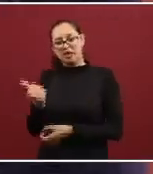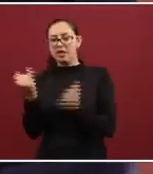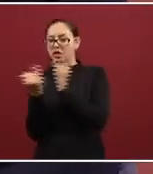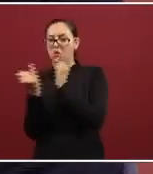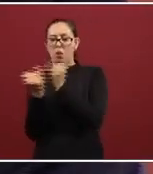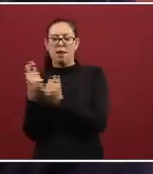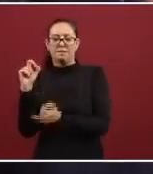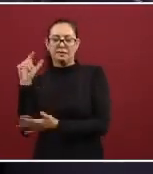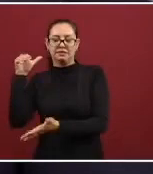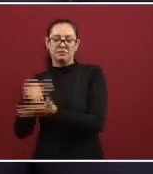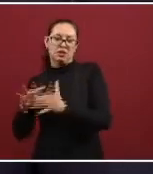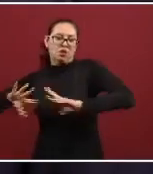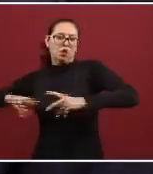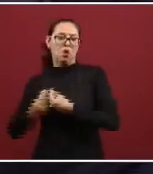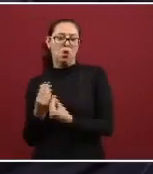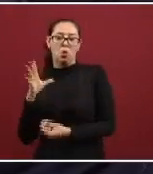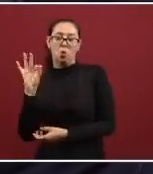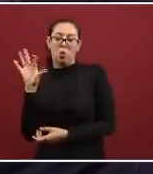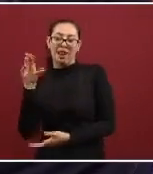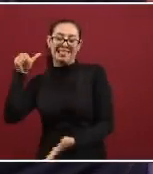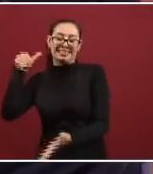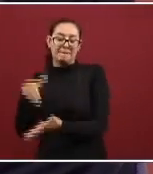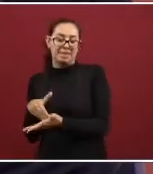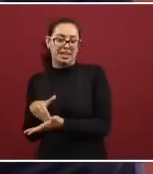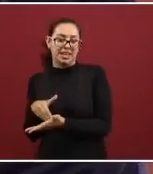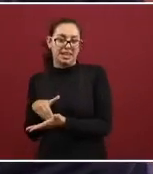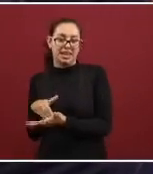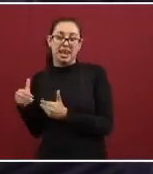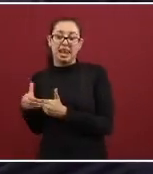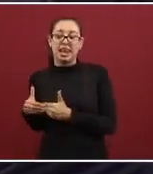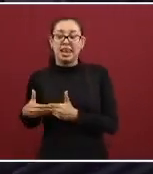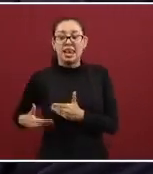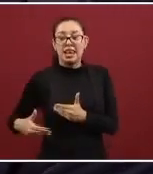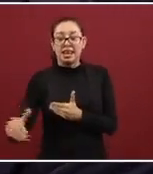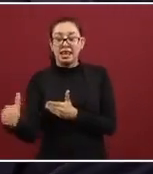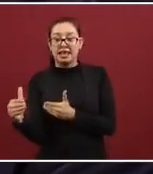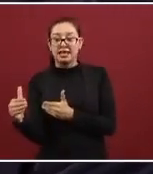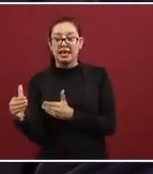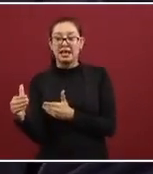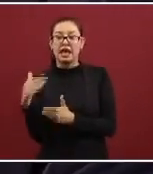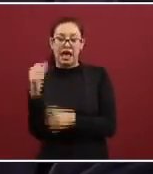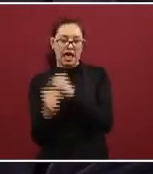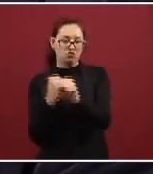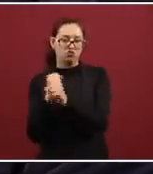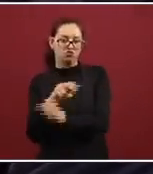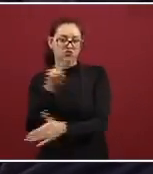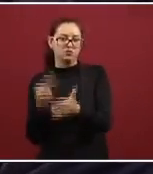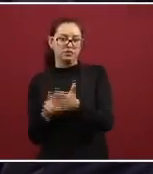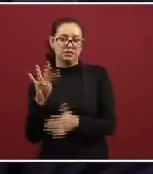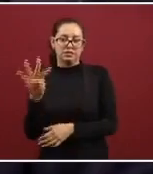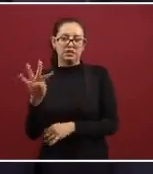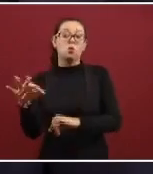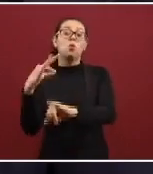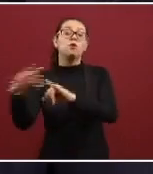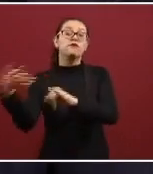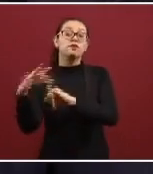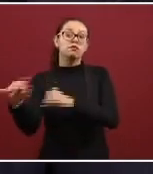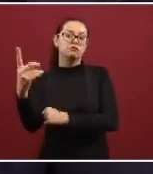sea, 40,000 barriles a final, perdón, de este año, a final de este